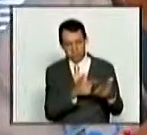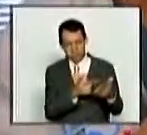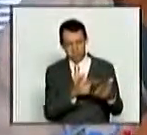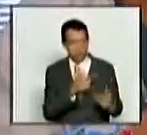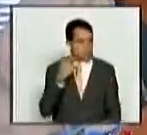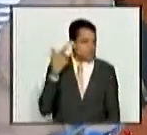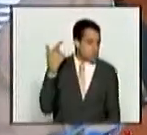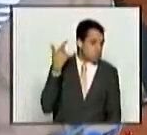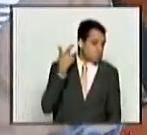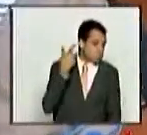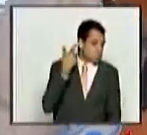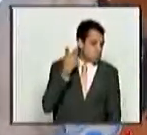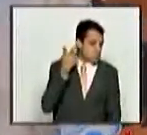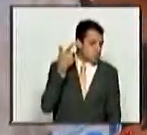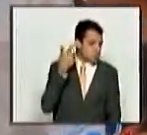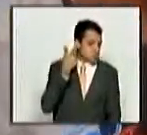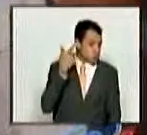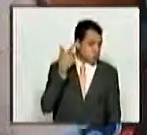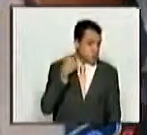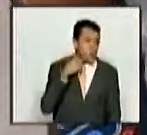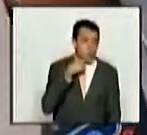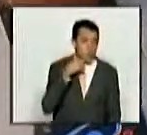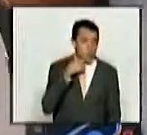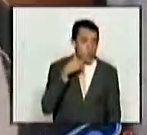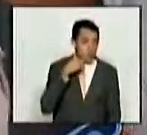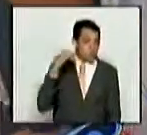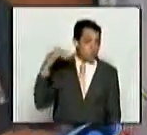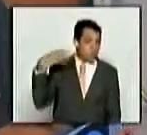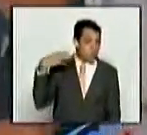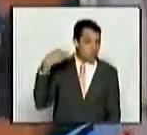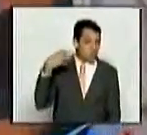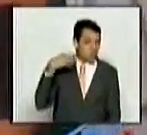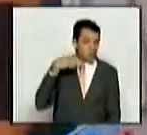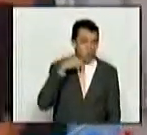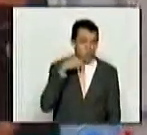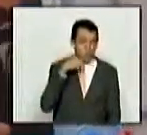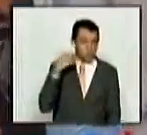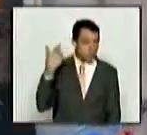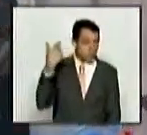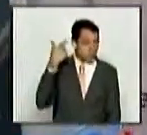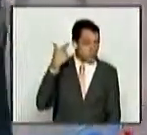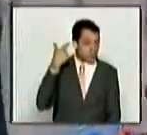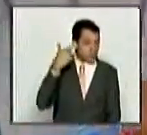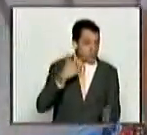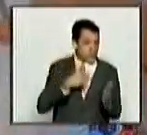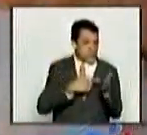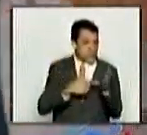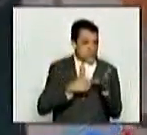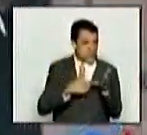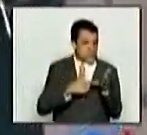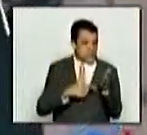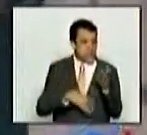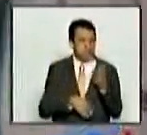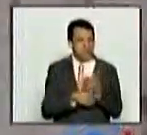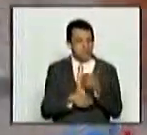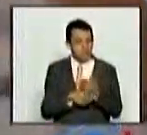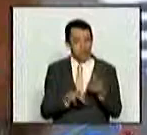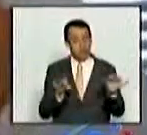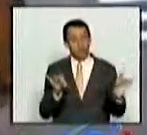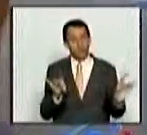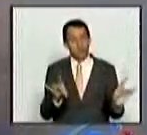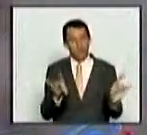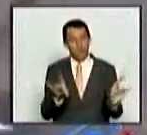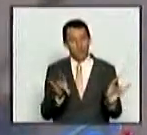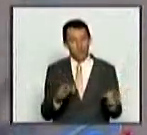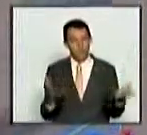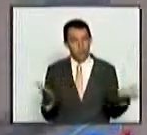puntico específico, por decir algo. A este paciente le vamos a manejar el dolor. El dolor se sabe que se